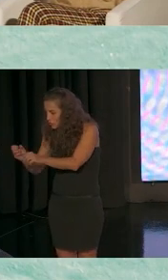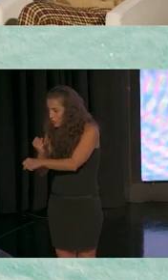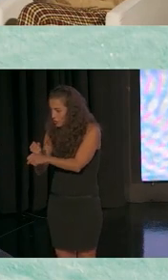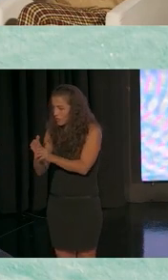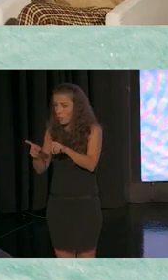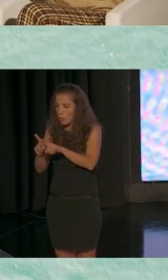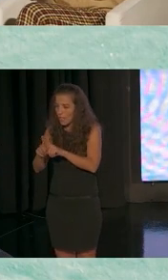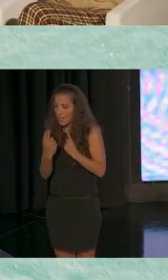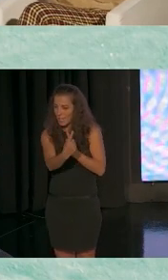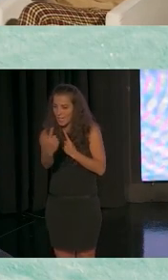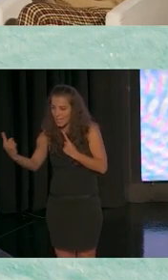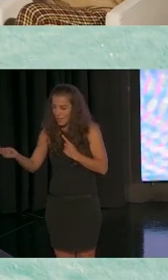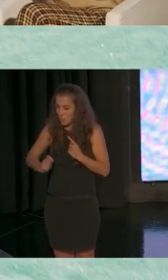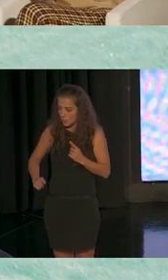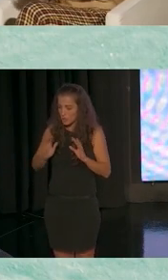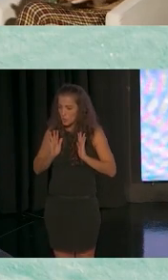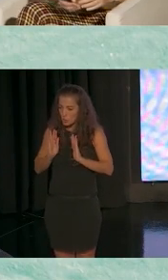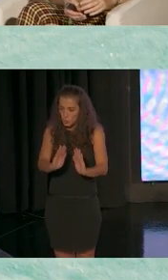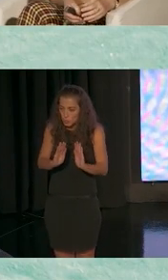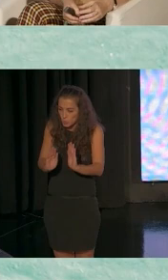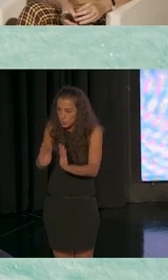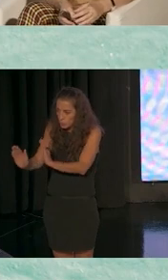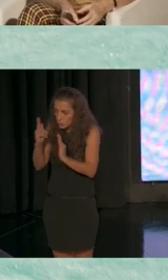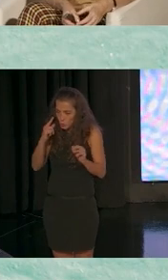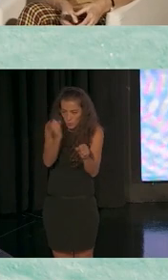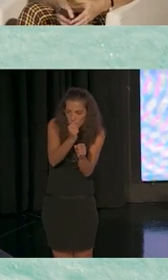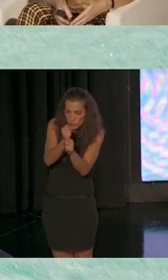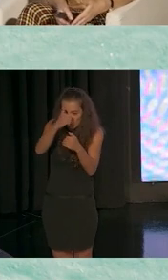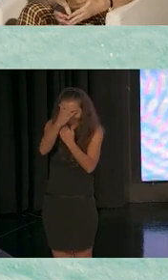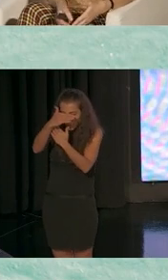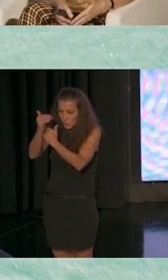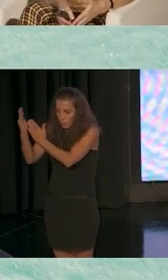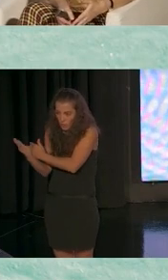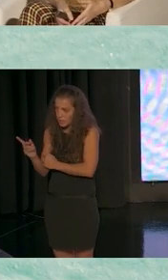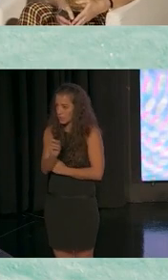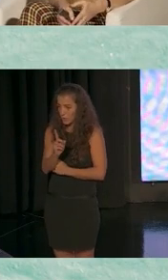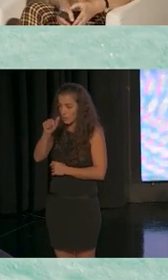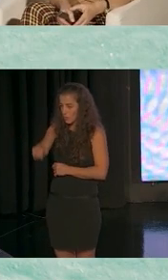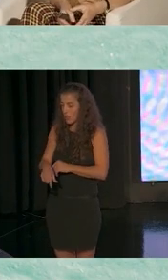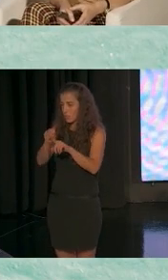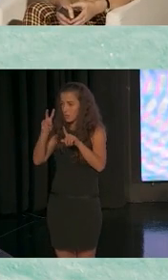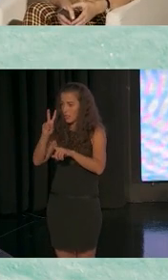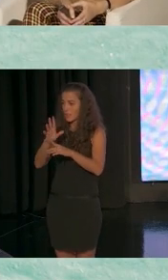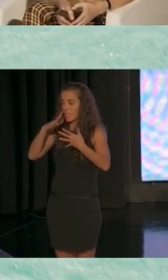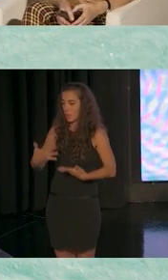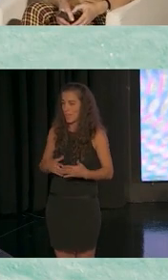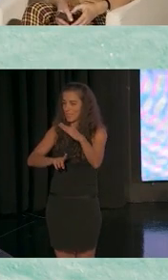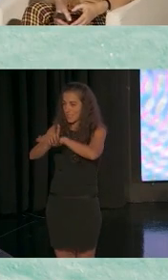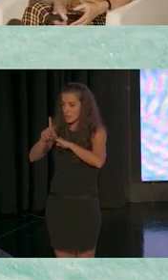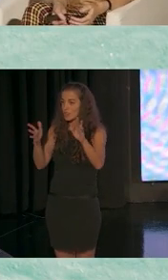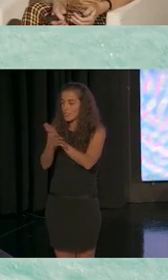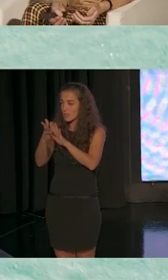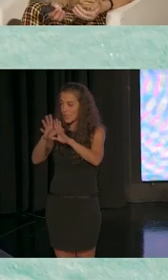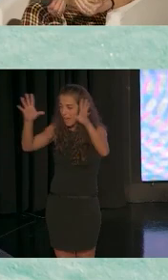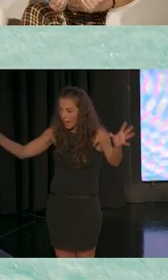en su trozo del gabinete sino que la mirada actual sobre el desarrollo es una mirada